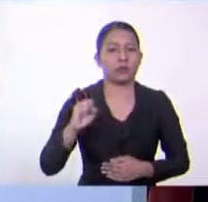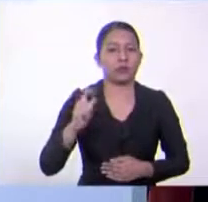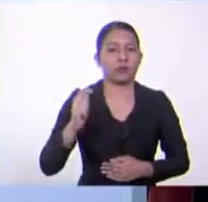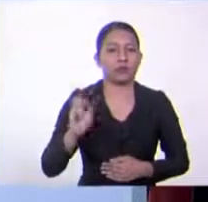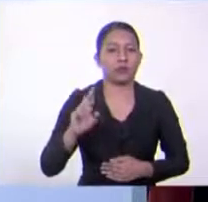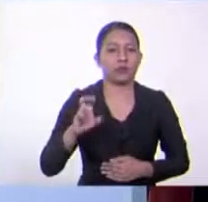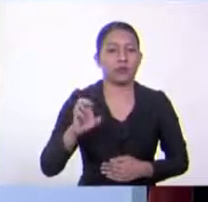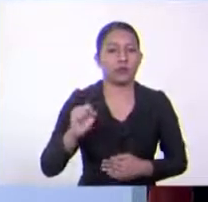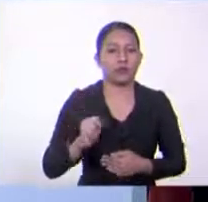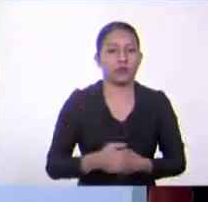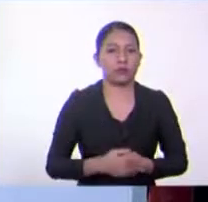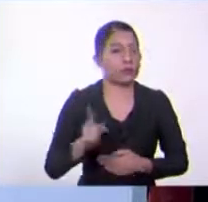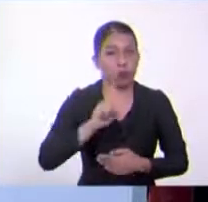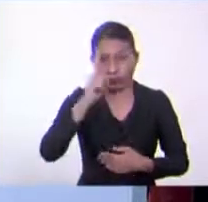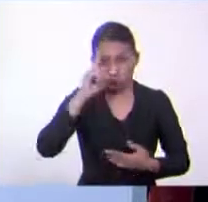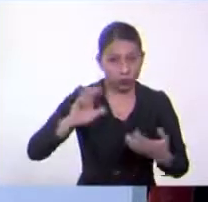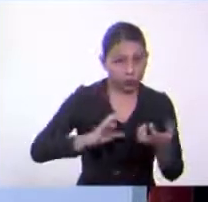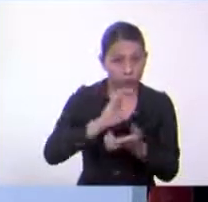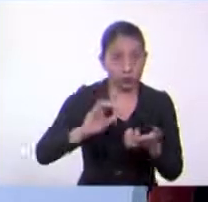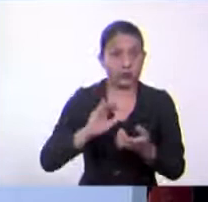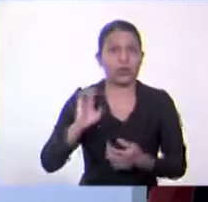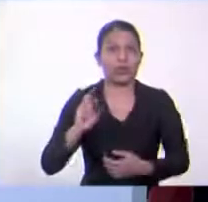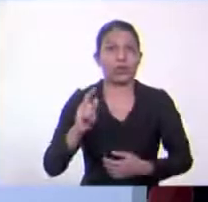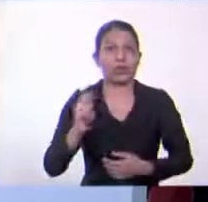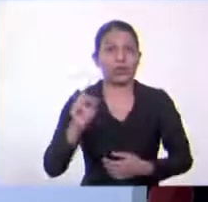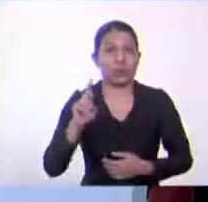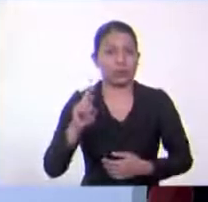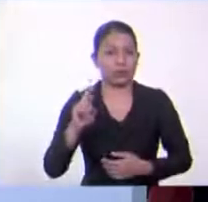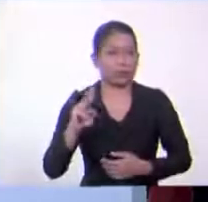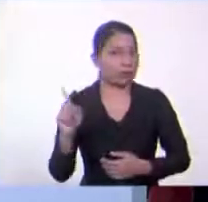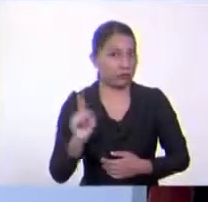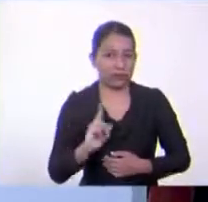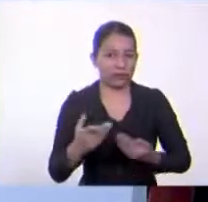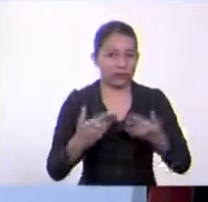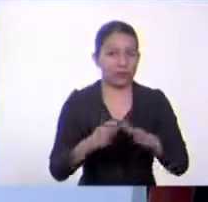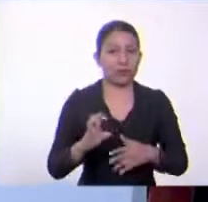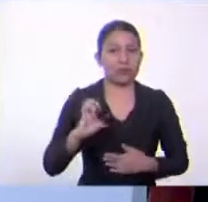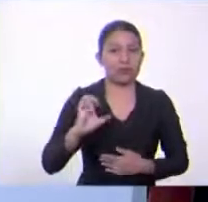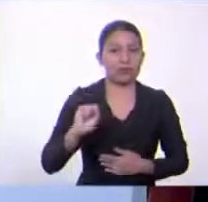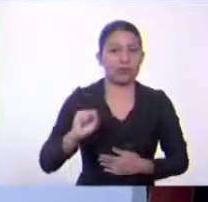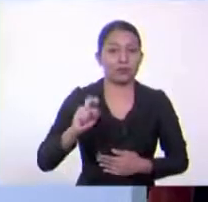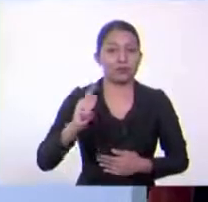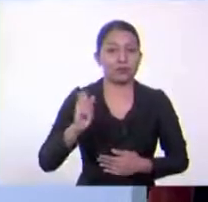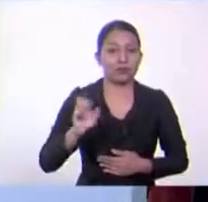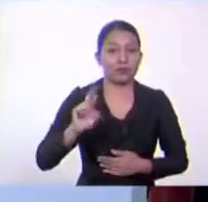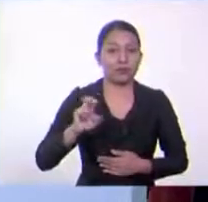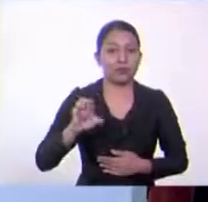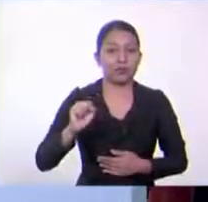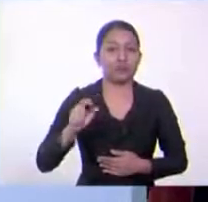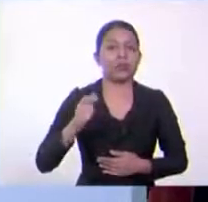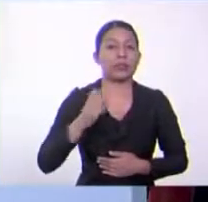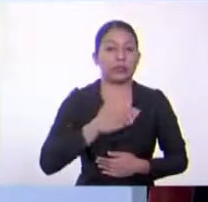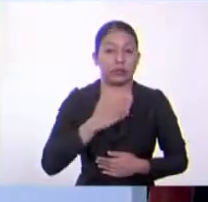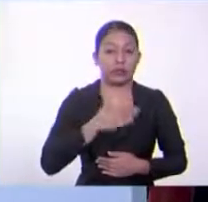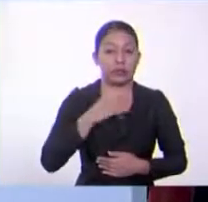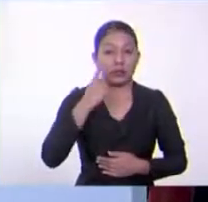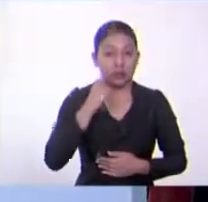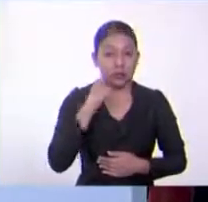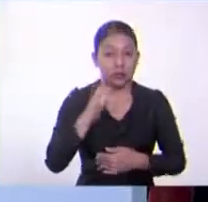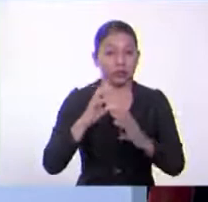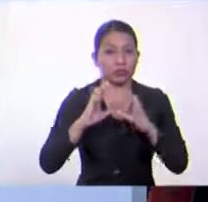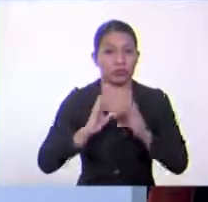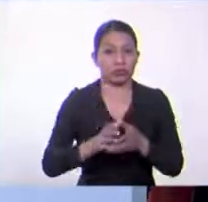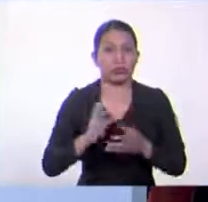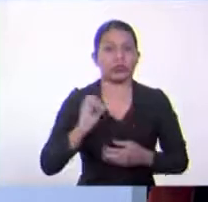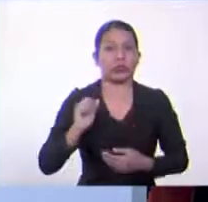ésteres. No confundan con los éteres. En los ésteres tenemos la presencia de este grupo